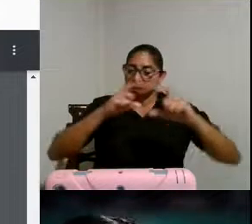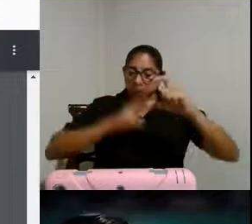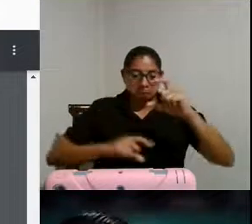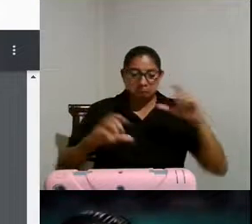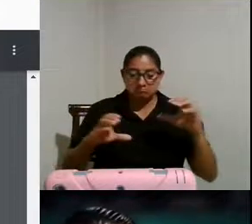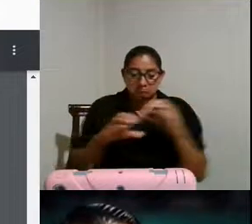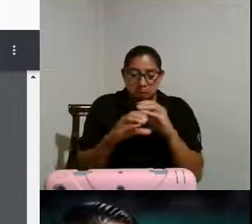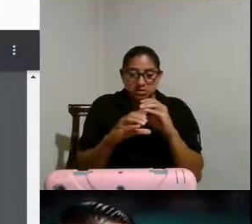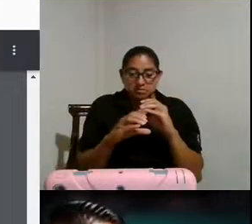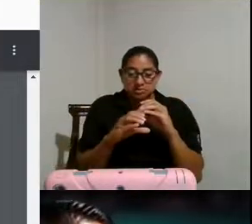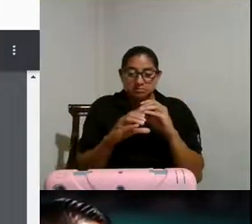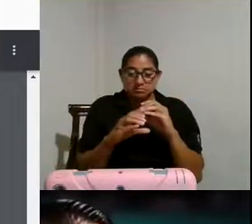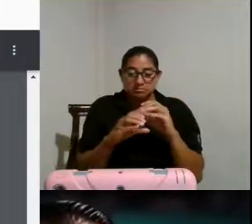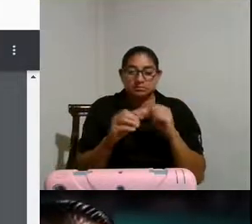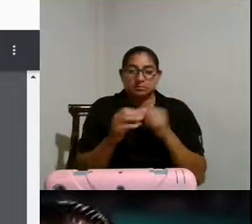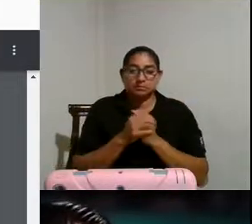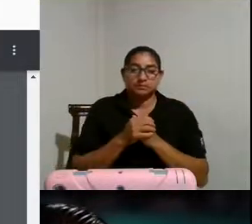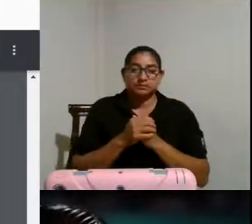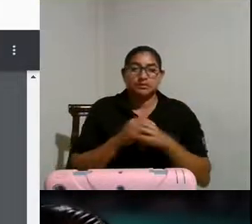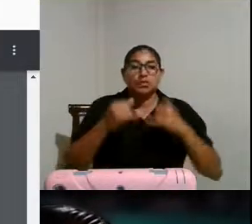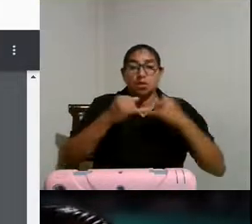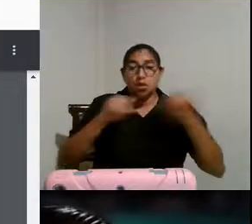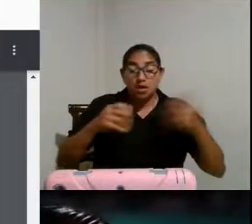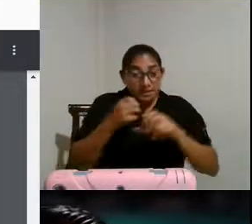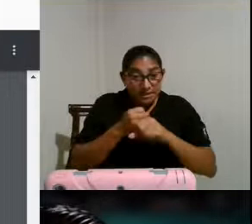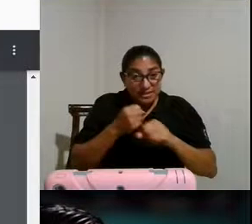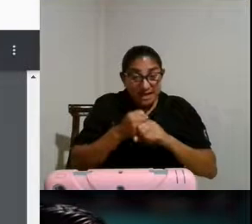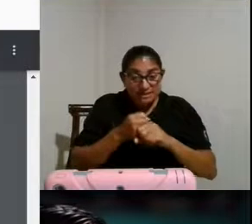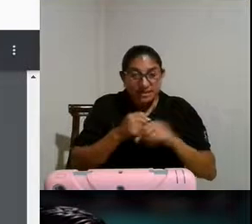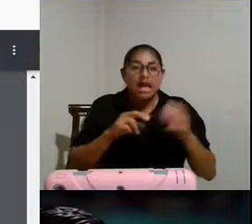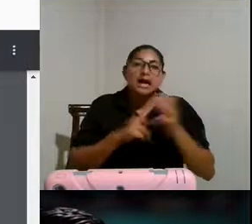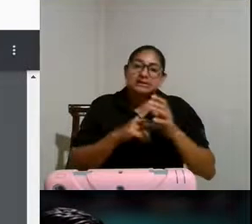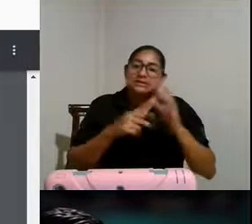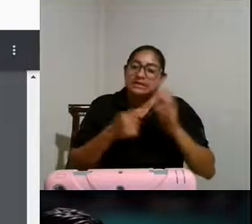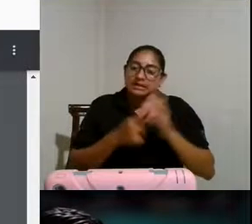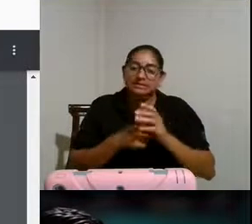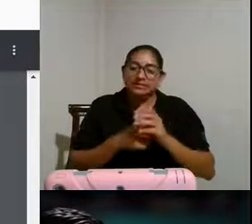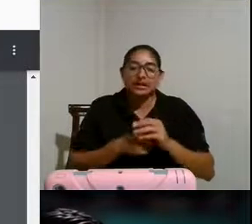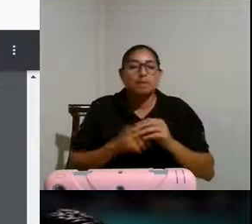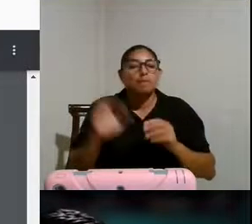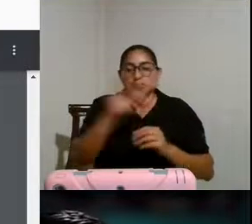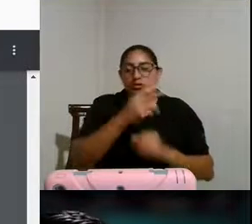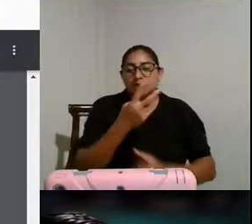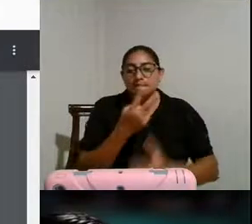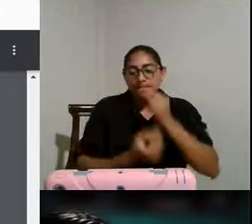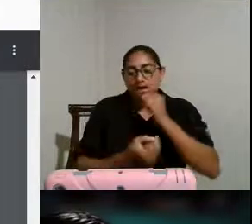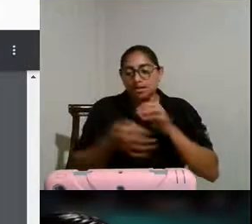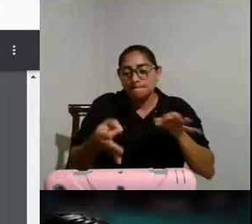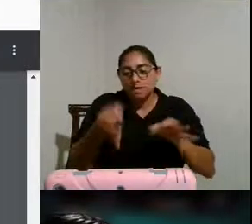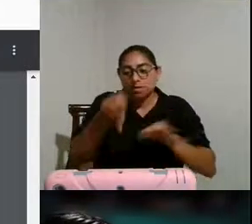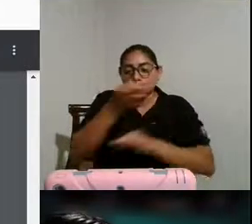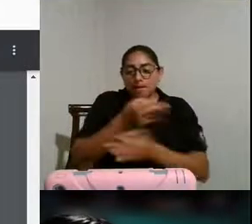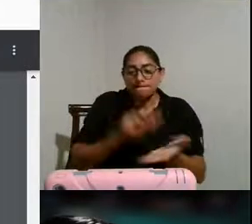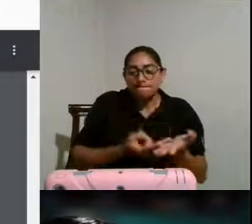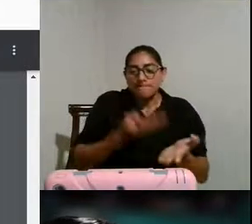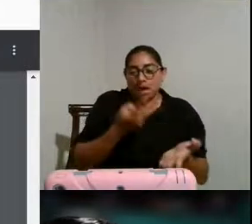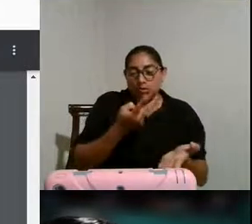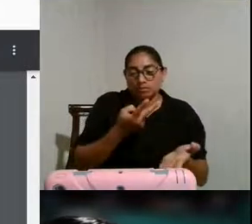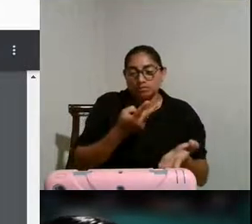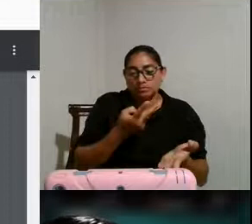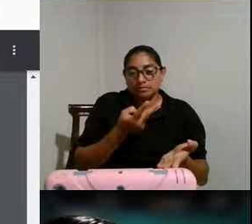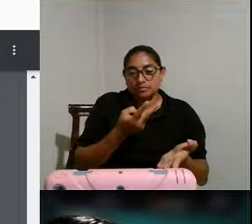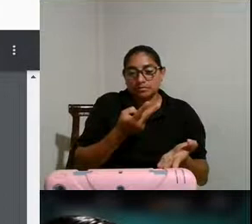Y recordemos que cuando hacemos límites, lo que nosotros hacemos es sustituir el valor en